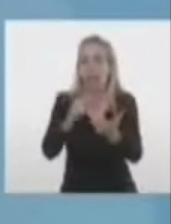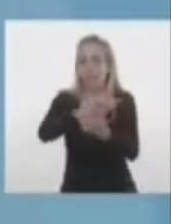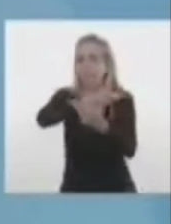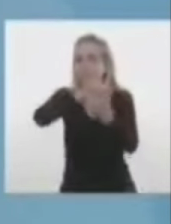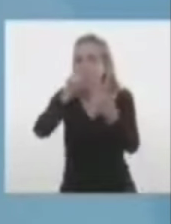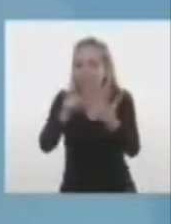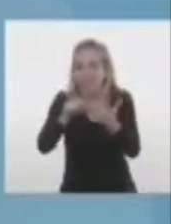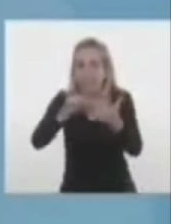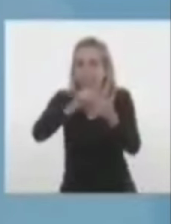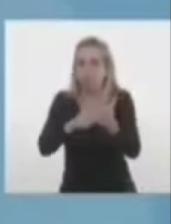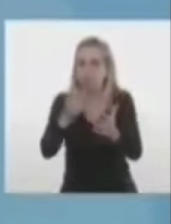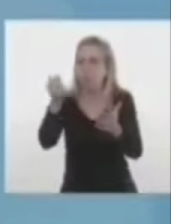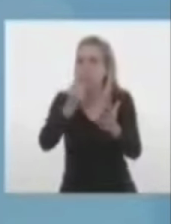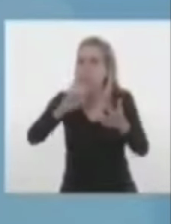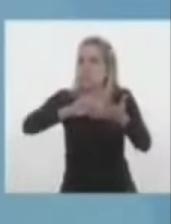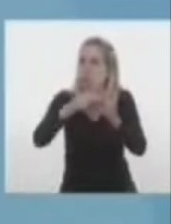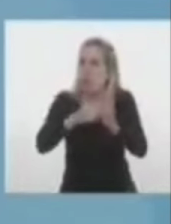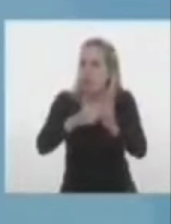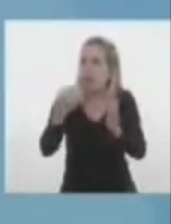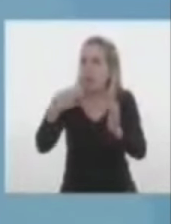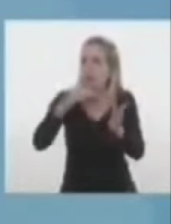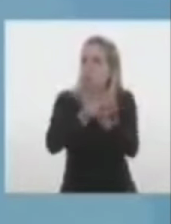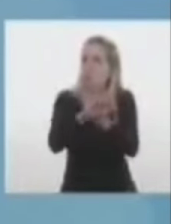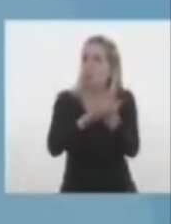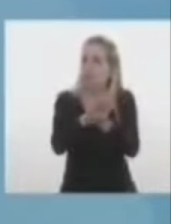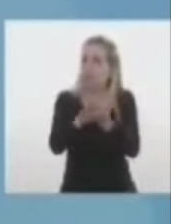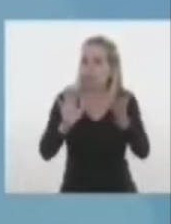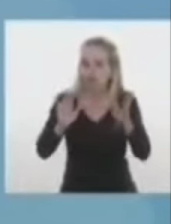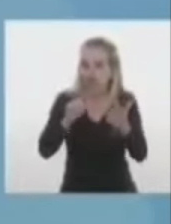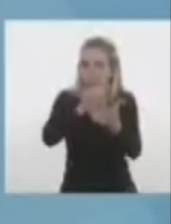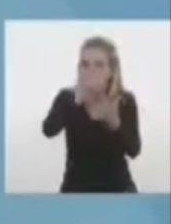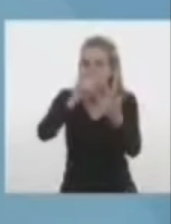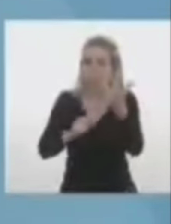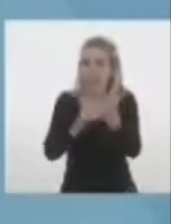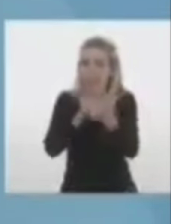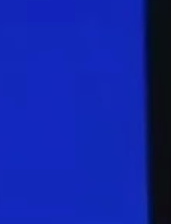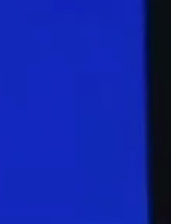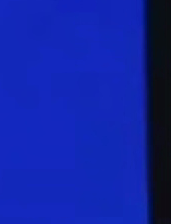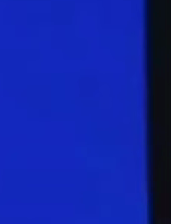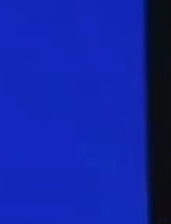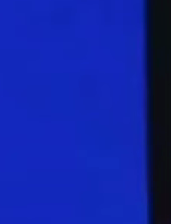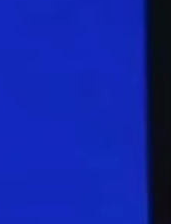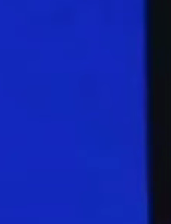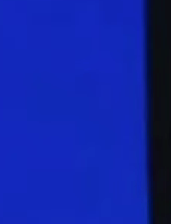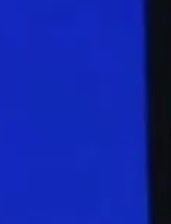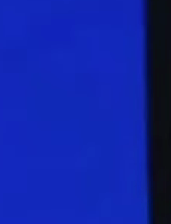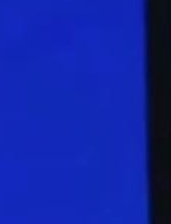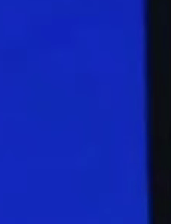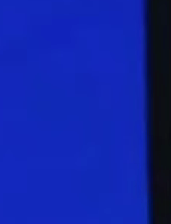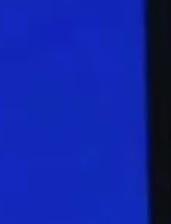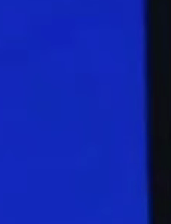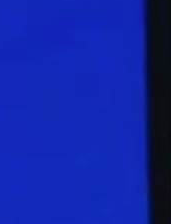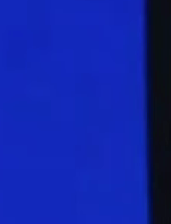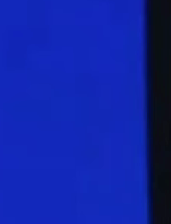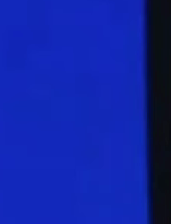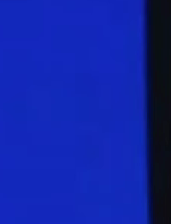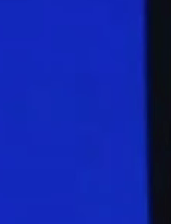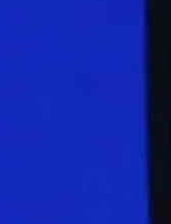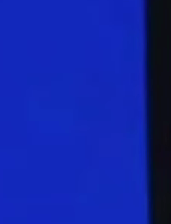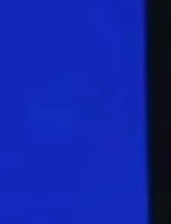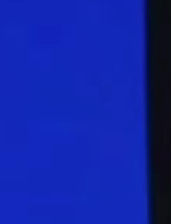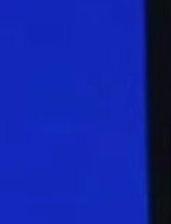Esta sociedad le tolera al peronismo lo que no le tolera a ningún otro partido político. 100% de acuerdo. Estos tipos te pueden mentir,